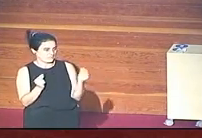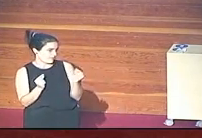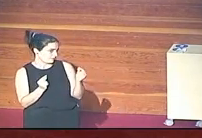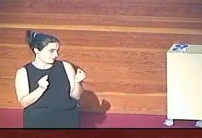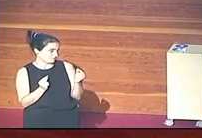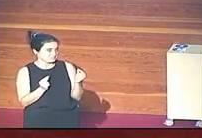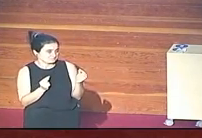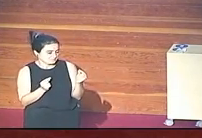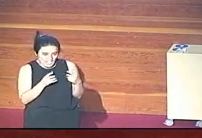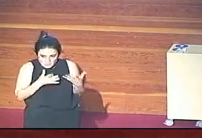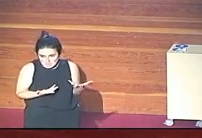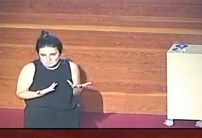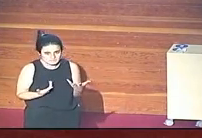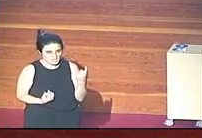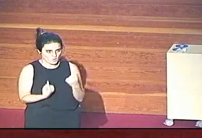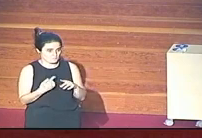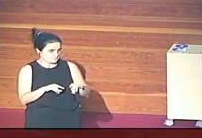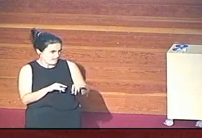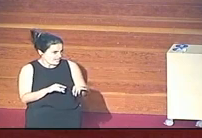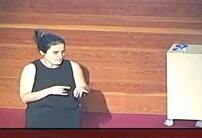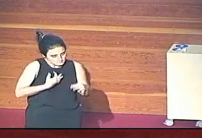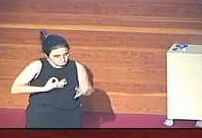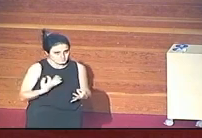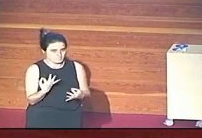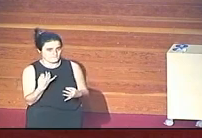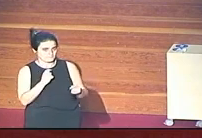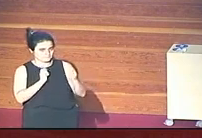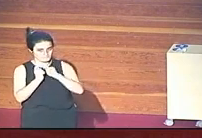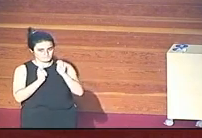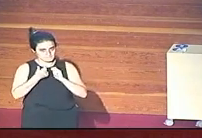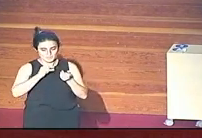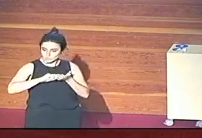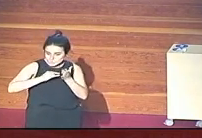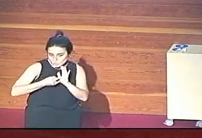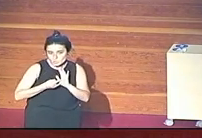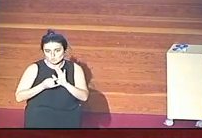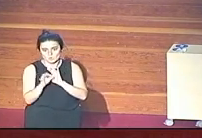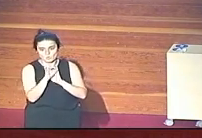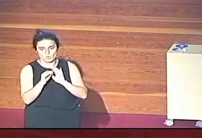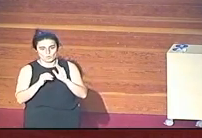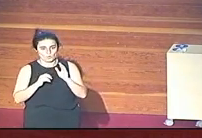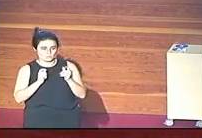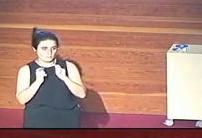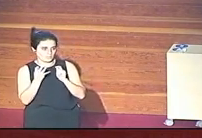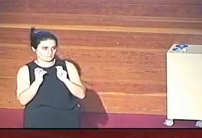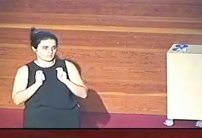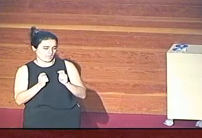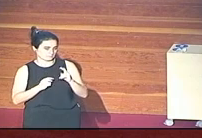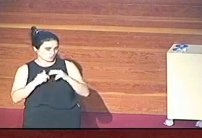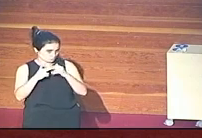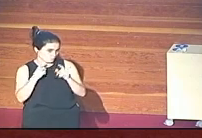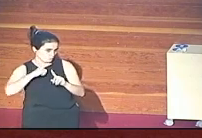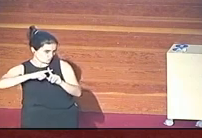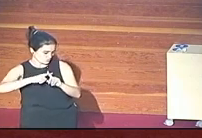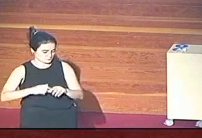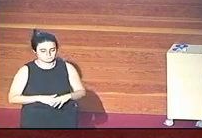hoy tampoco merece mucho la pena sino más en un periodismo de soluciones y un periodismo más constructivo y